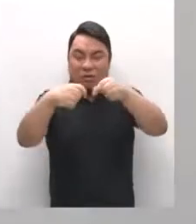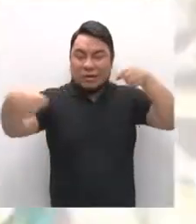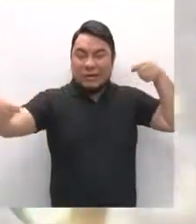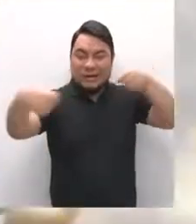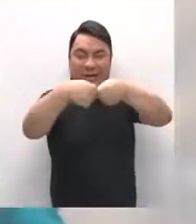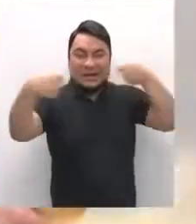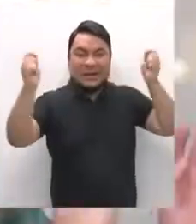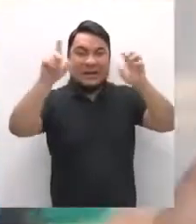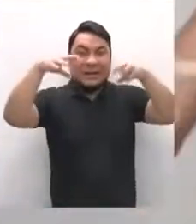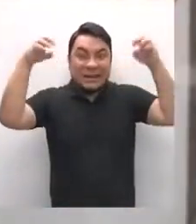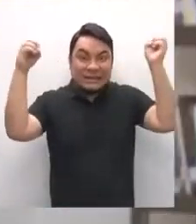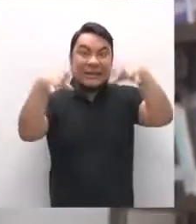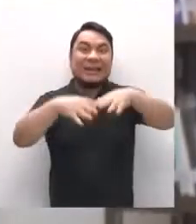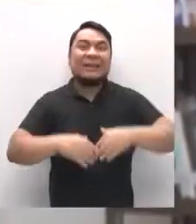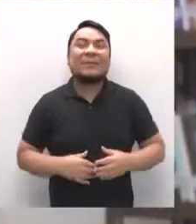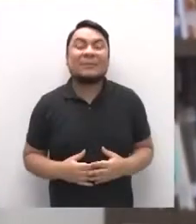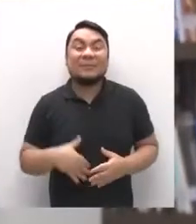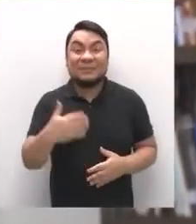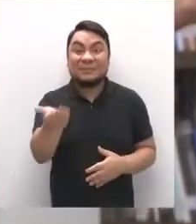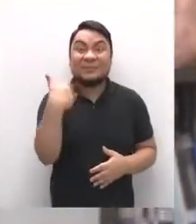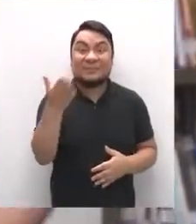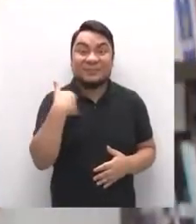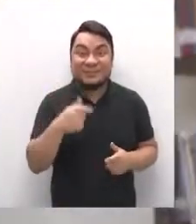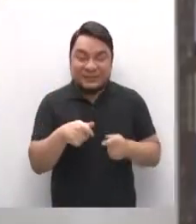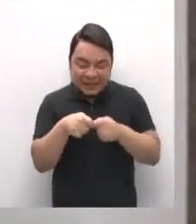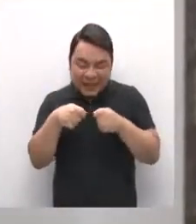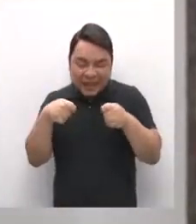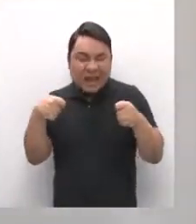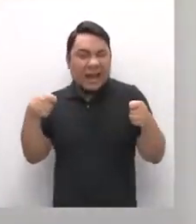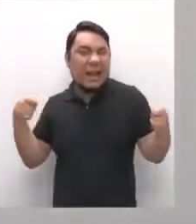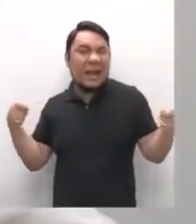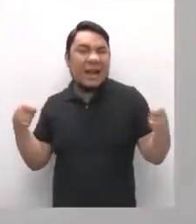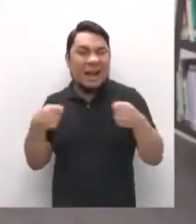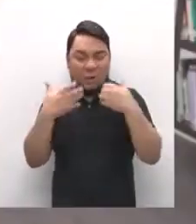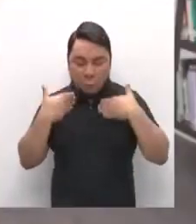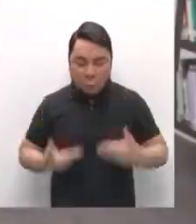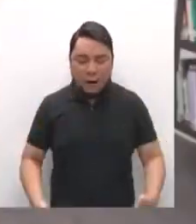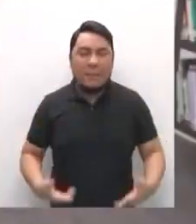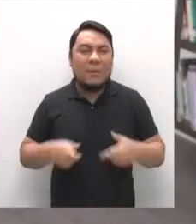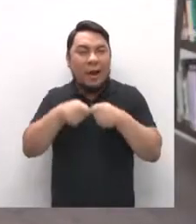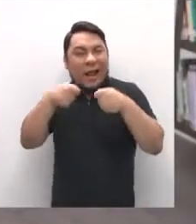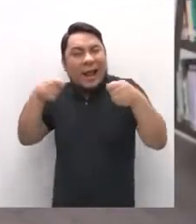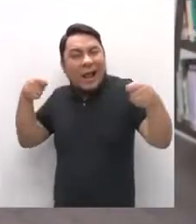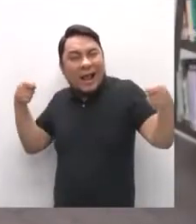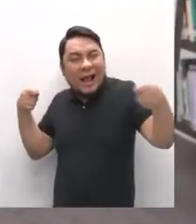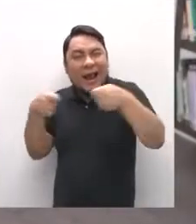elástico. ¡Y nos estiramos! ¡Porque somos elásticos!